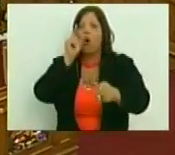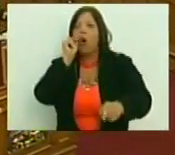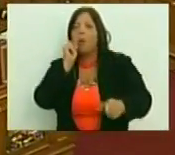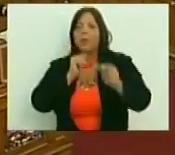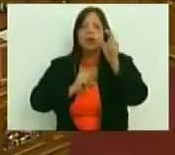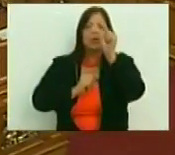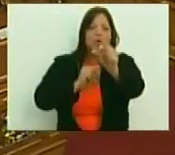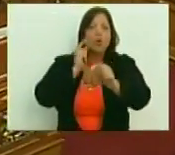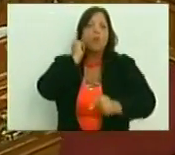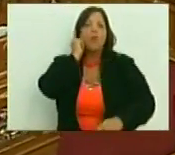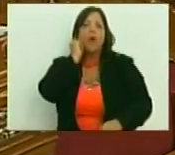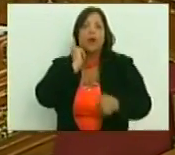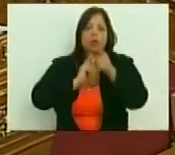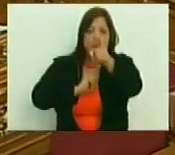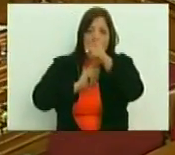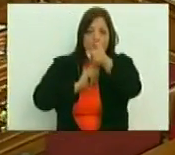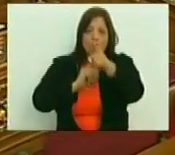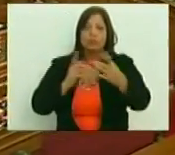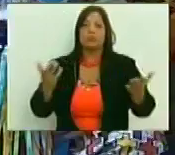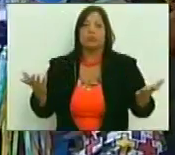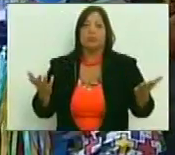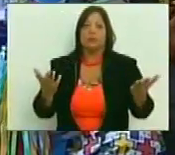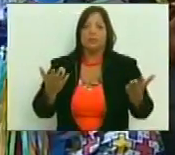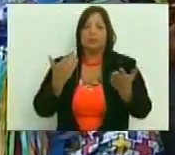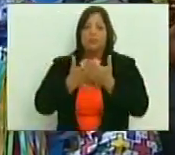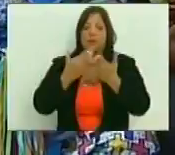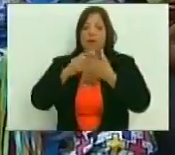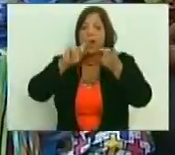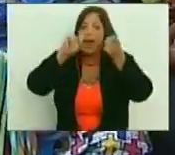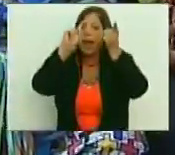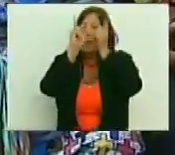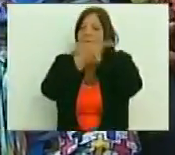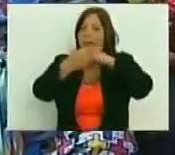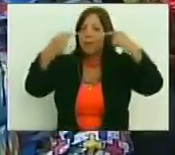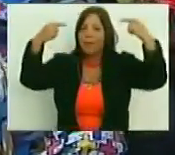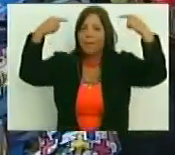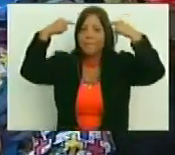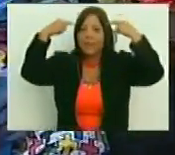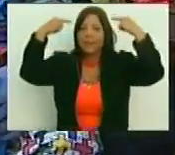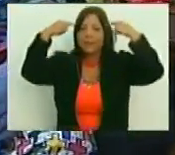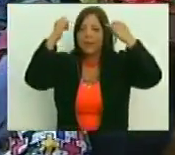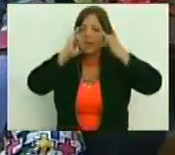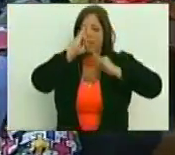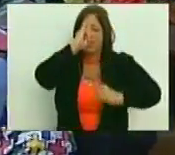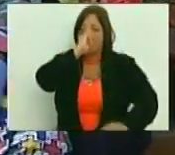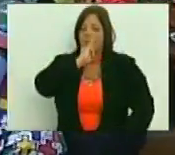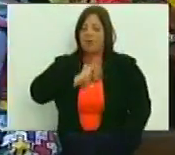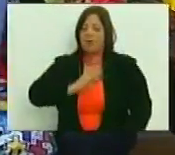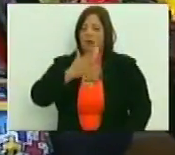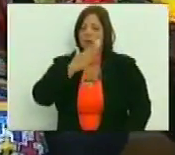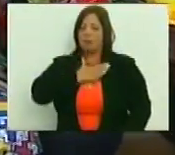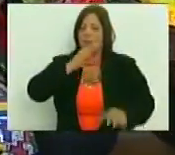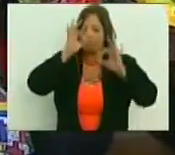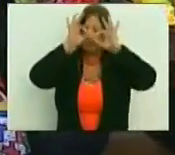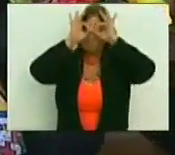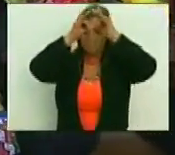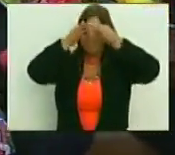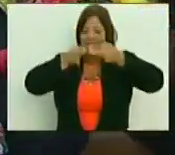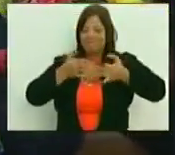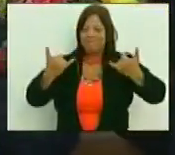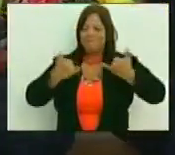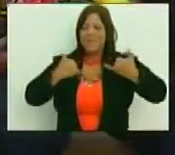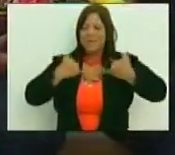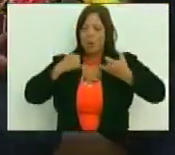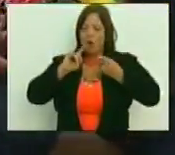mujer. Si nosotros no cambiamos individualmente, camarada, ¿qué